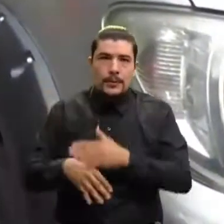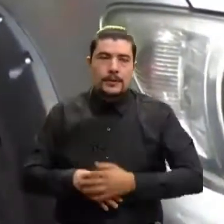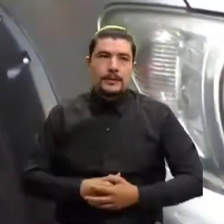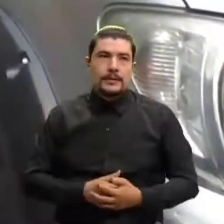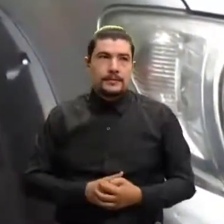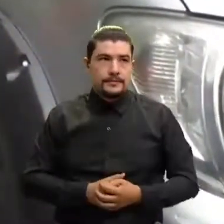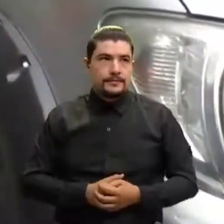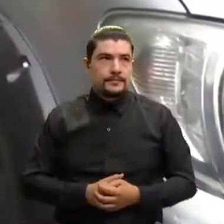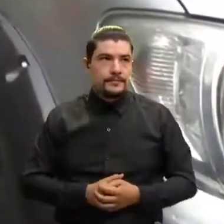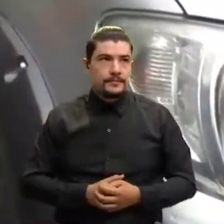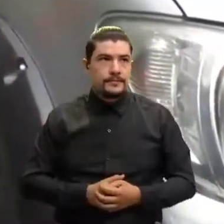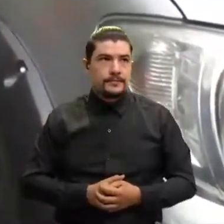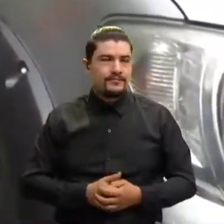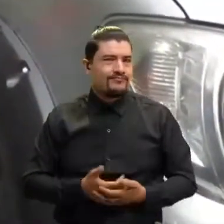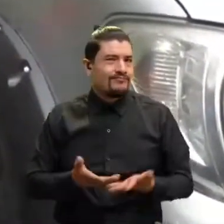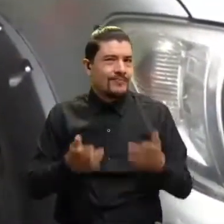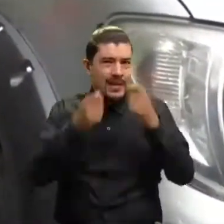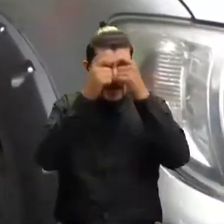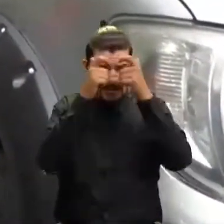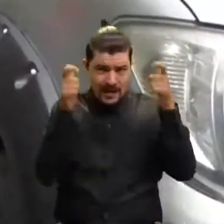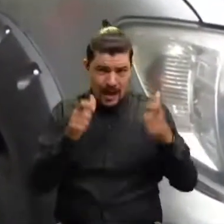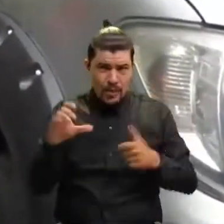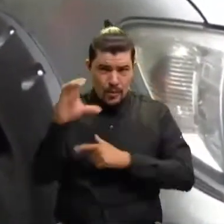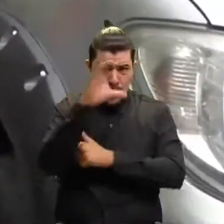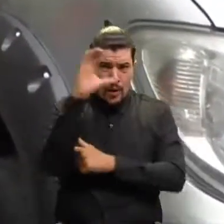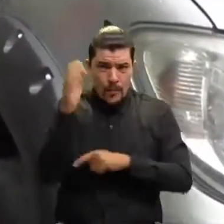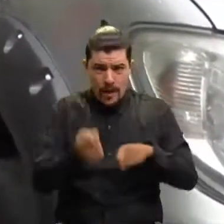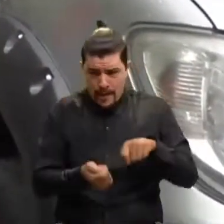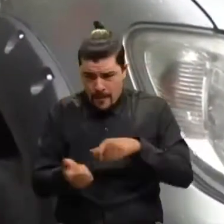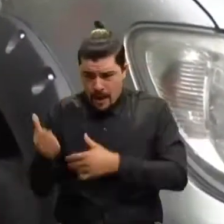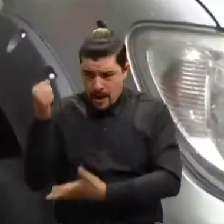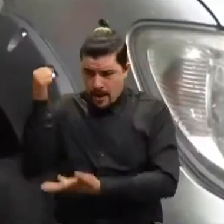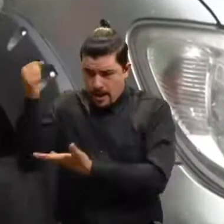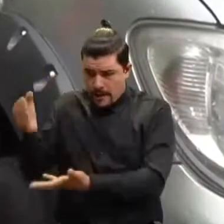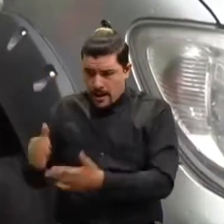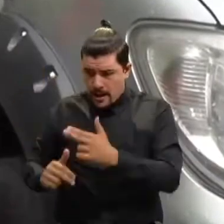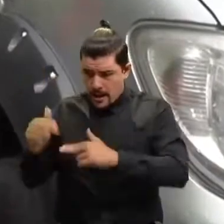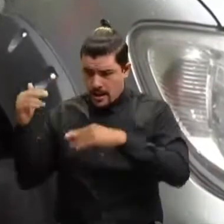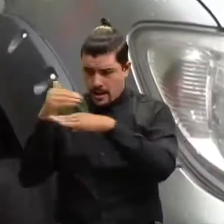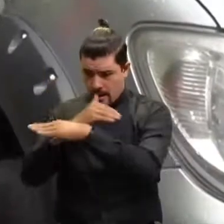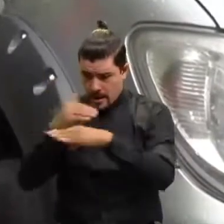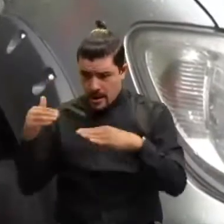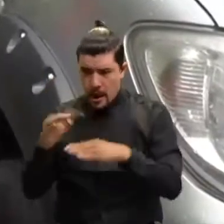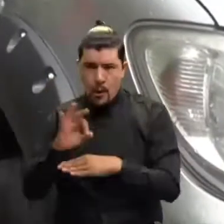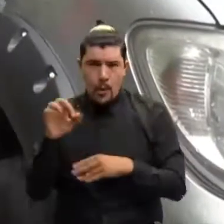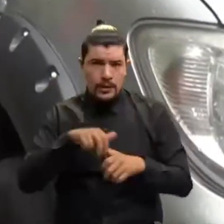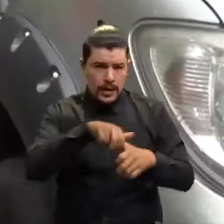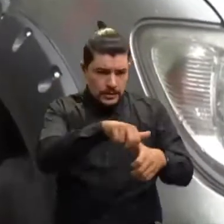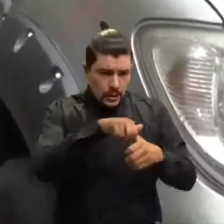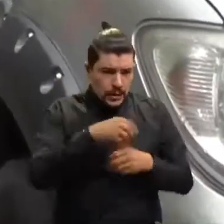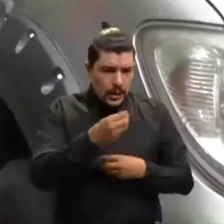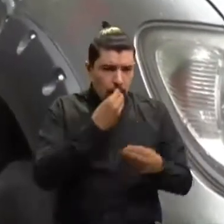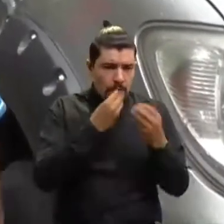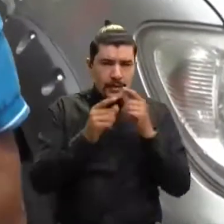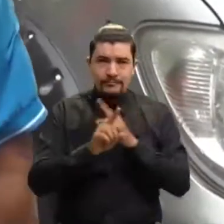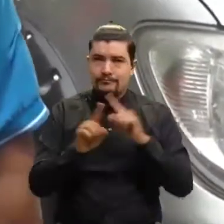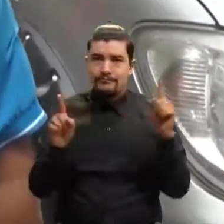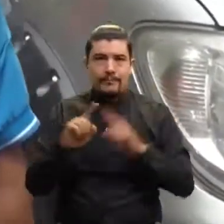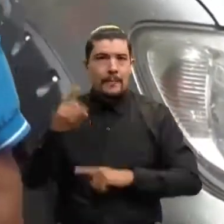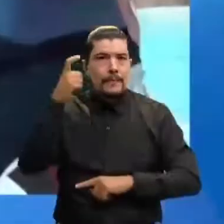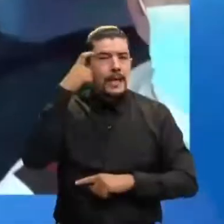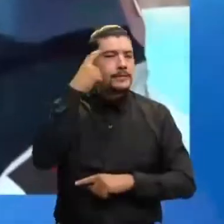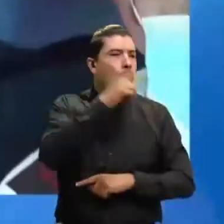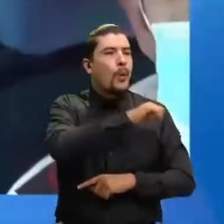el Estado no invierte en vías para movilizarse la carga, para movilizar los pasajeros. Piensan en otras cosas menos en invertir